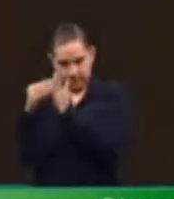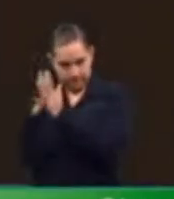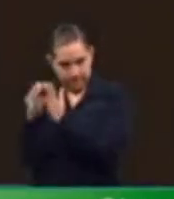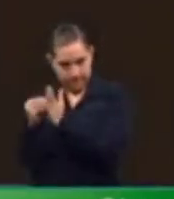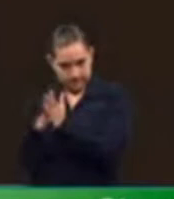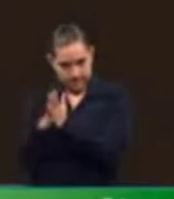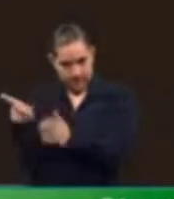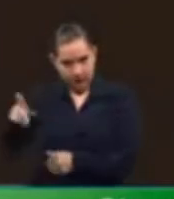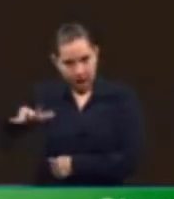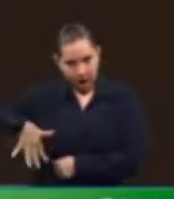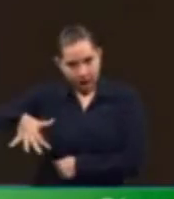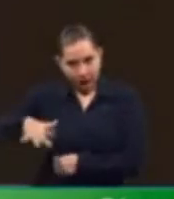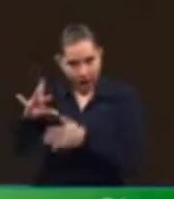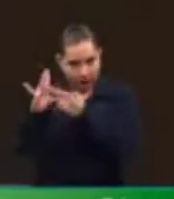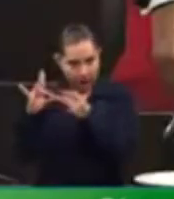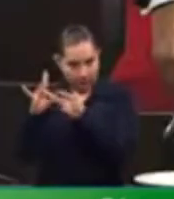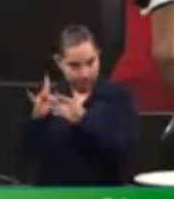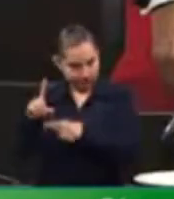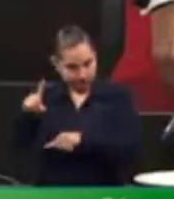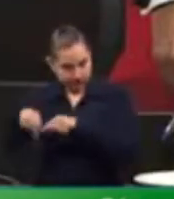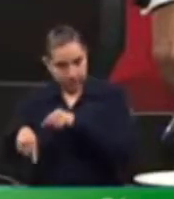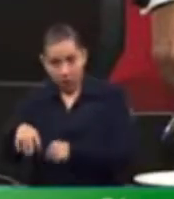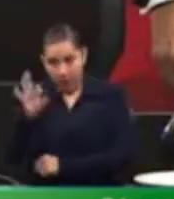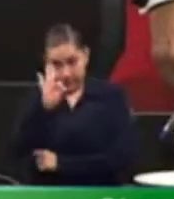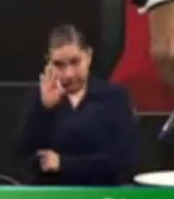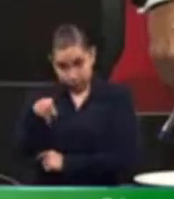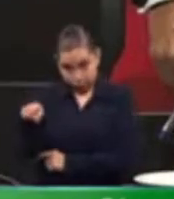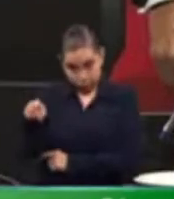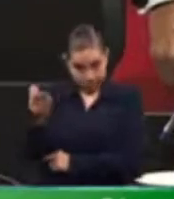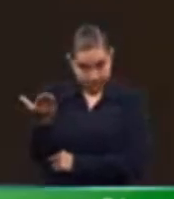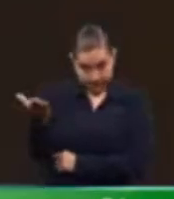no, esta presidencia así lo ordenará.